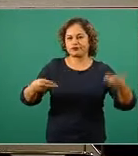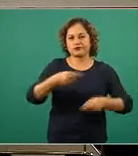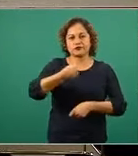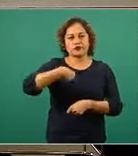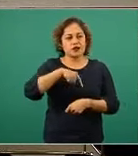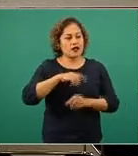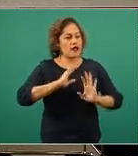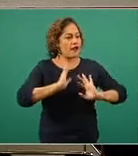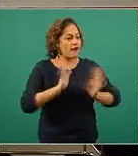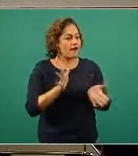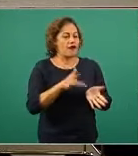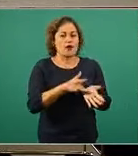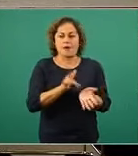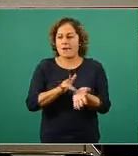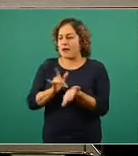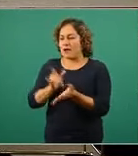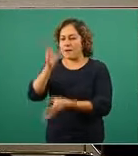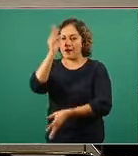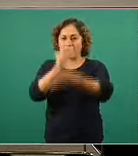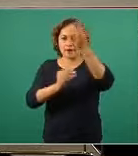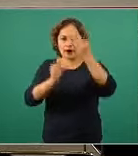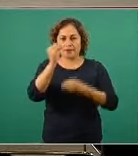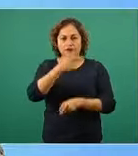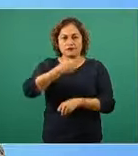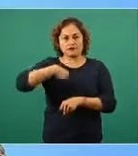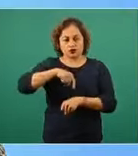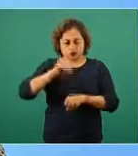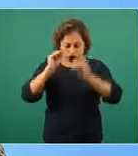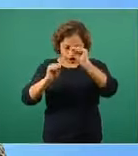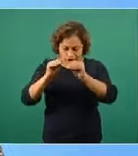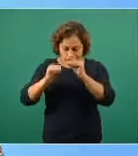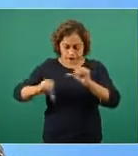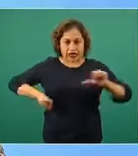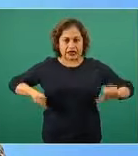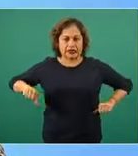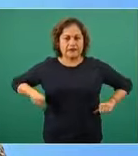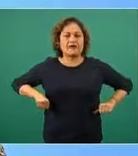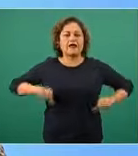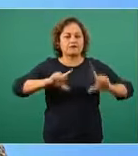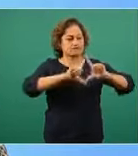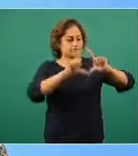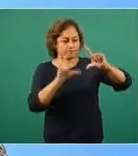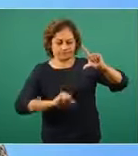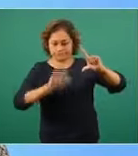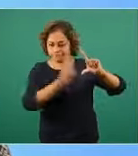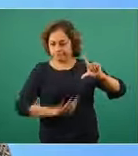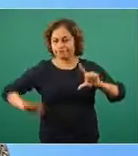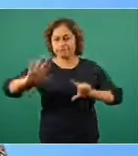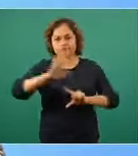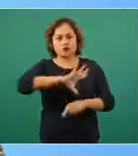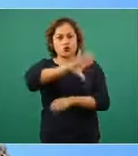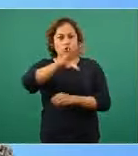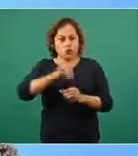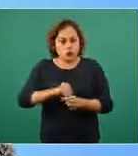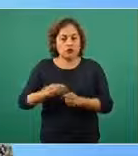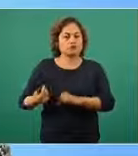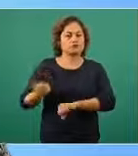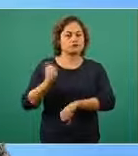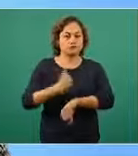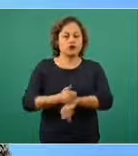apoyado o nos ha fortalecido una serie de acciones que hemos venido encaminando a lo largo del país. Y actualmente muchos de esos procesos que